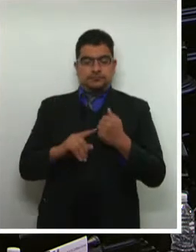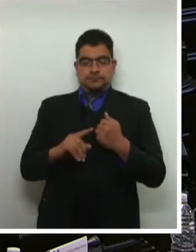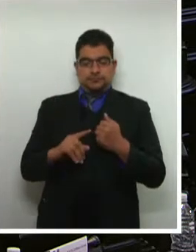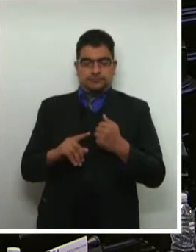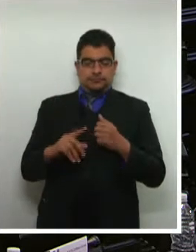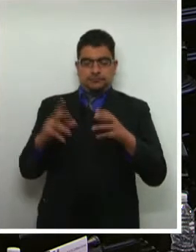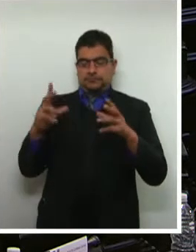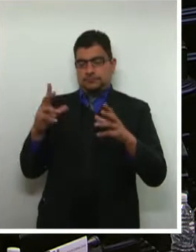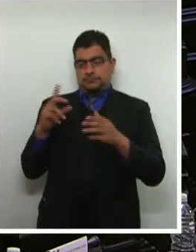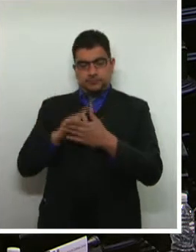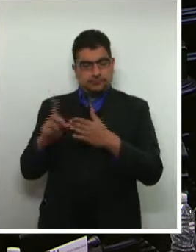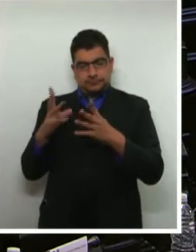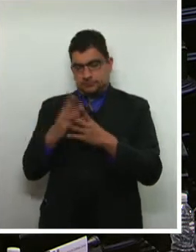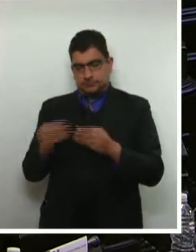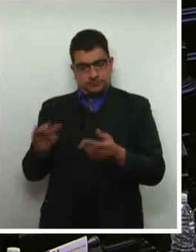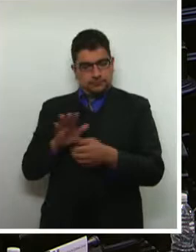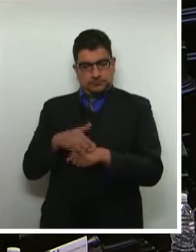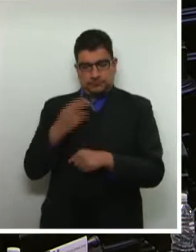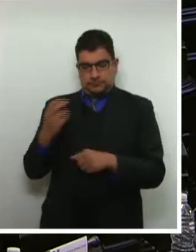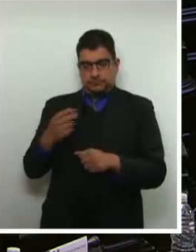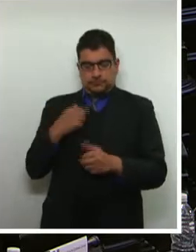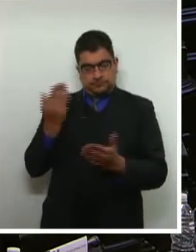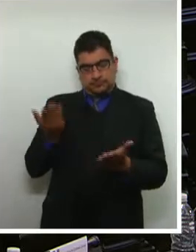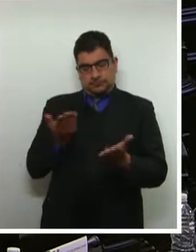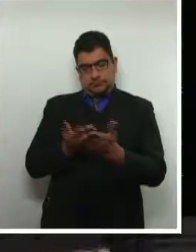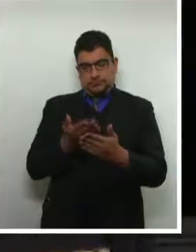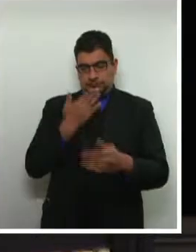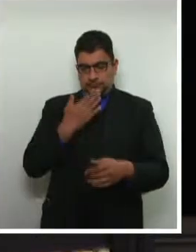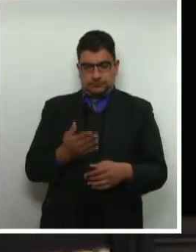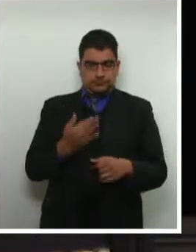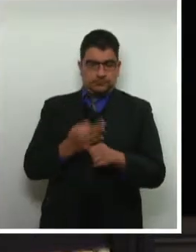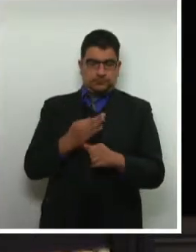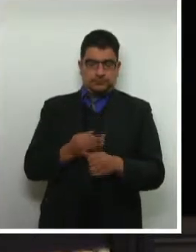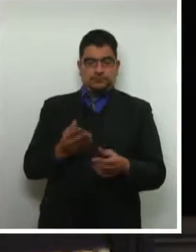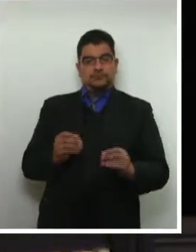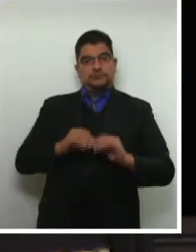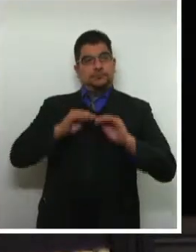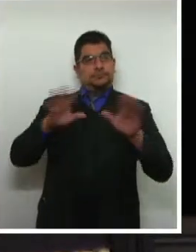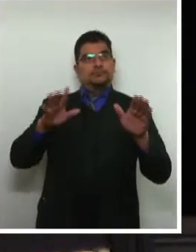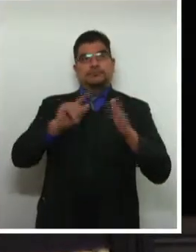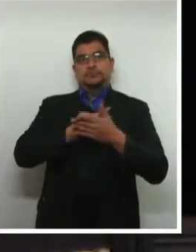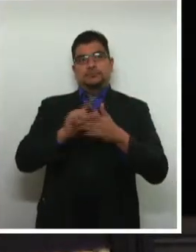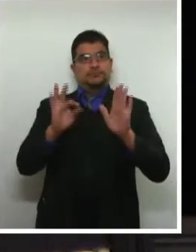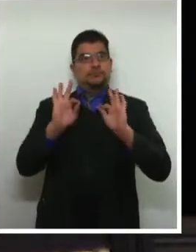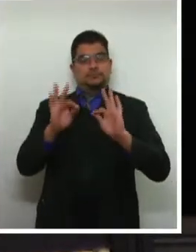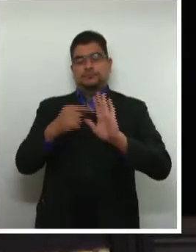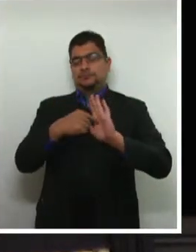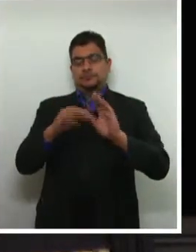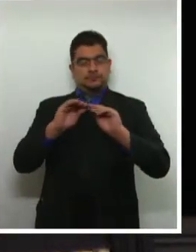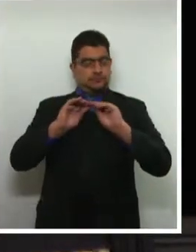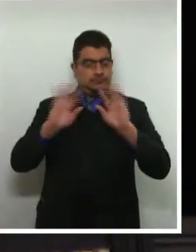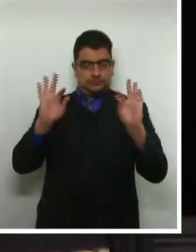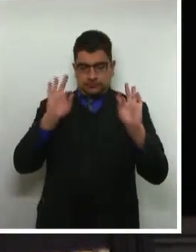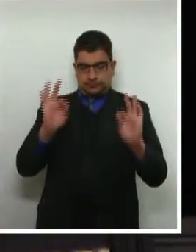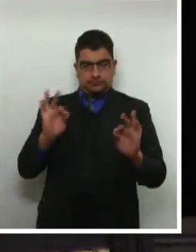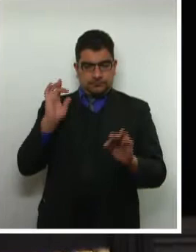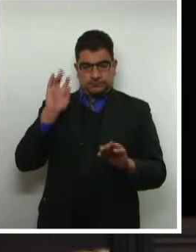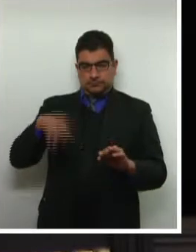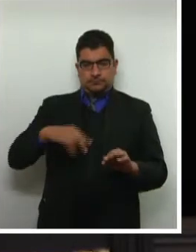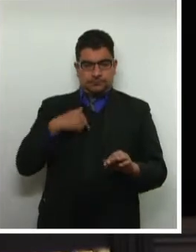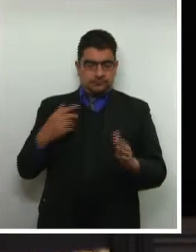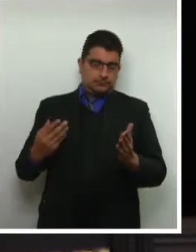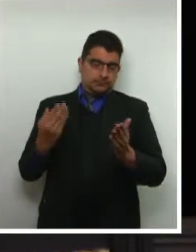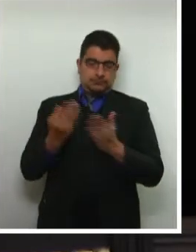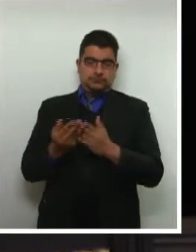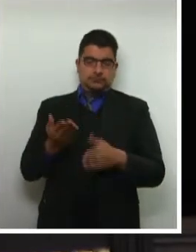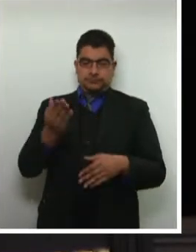derecho. Eso es lo que estoy proponiendo. Publicidad, transparencia efectiva. Es verdad que la